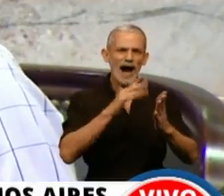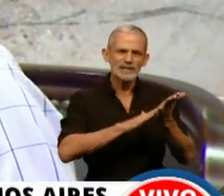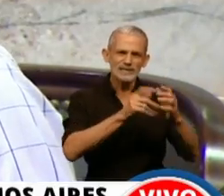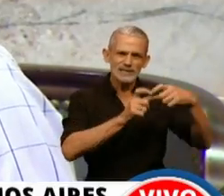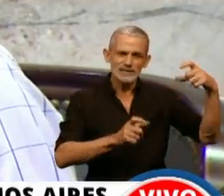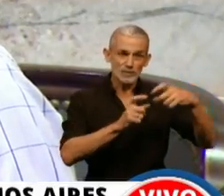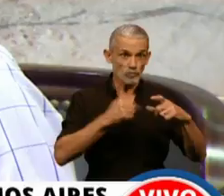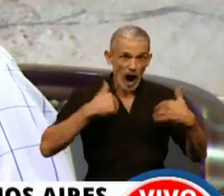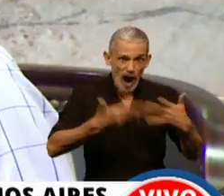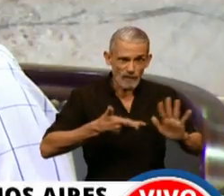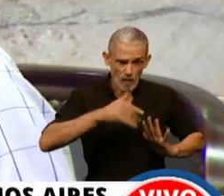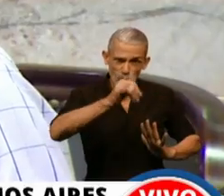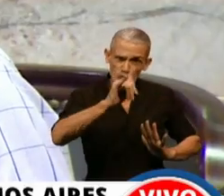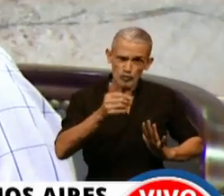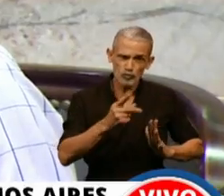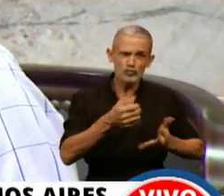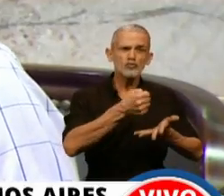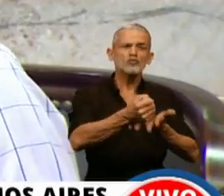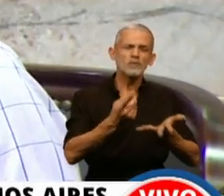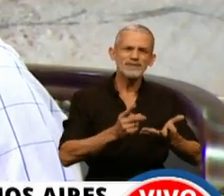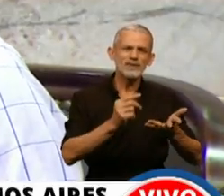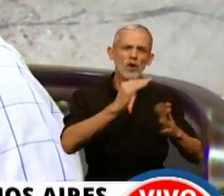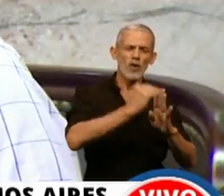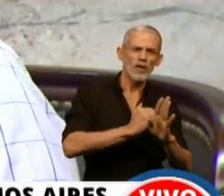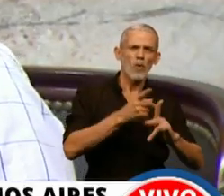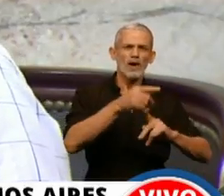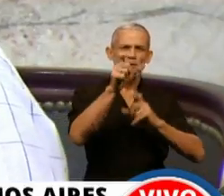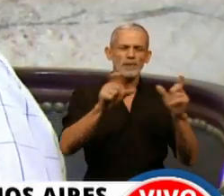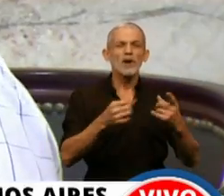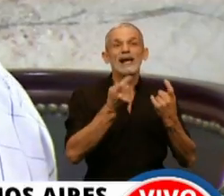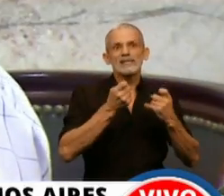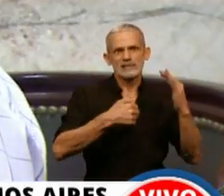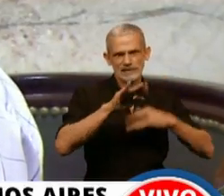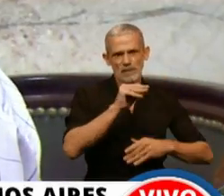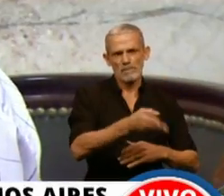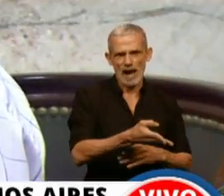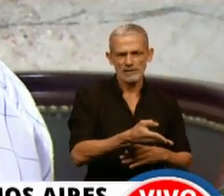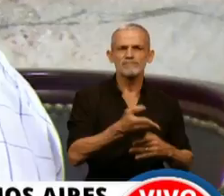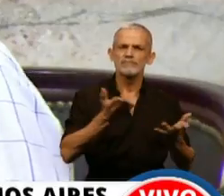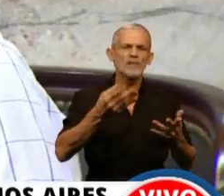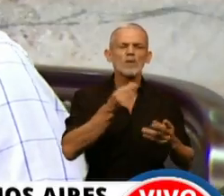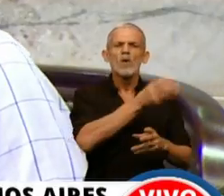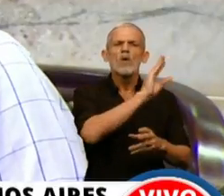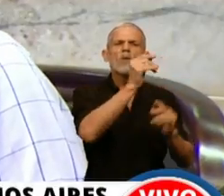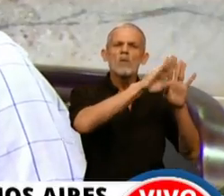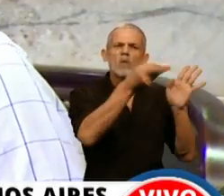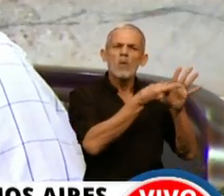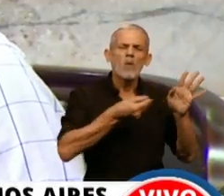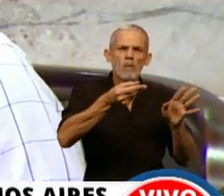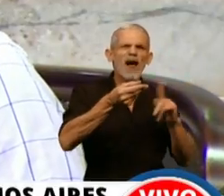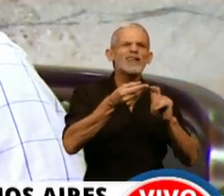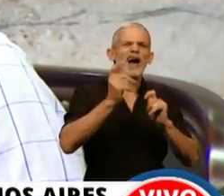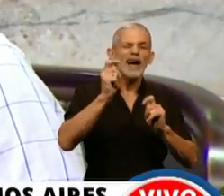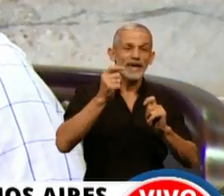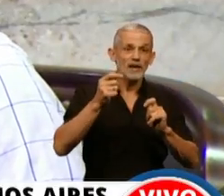estamos completamente a favor que se subsidie a los que más lo necesitan se va a financiar con un recargo sobre el